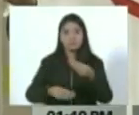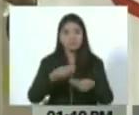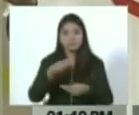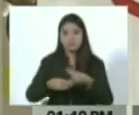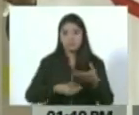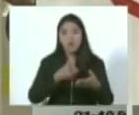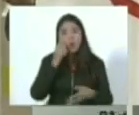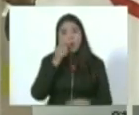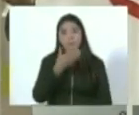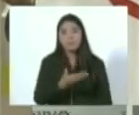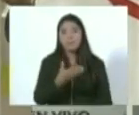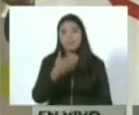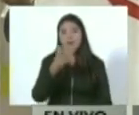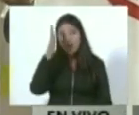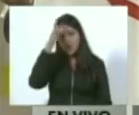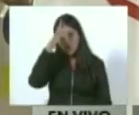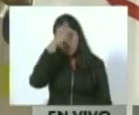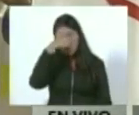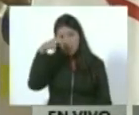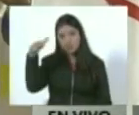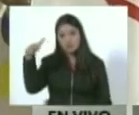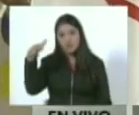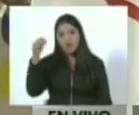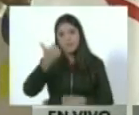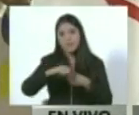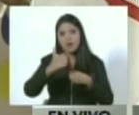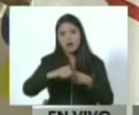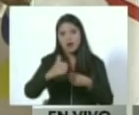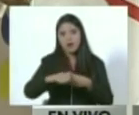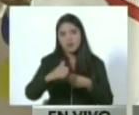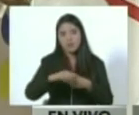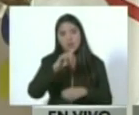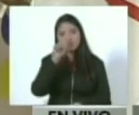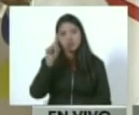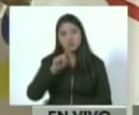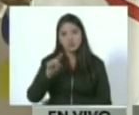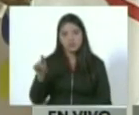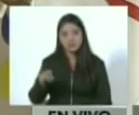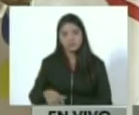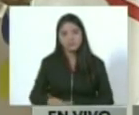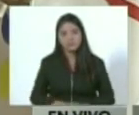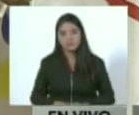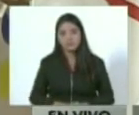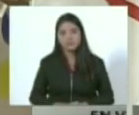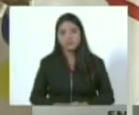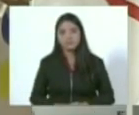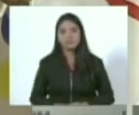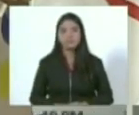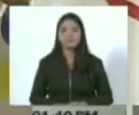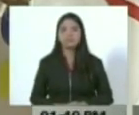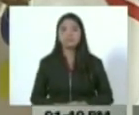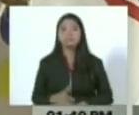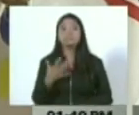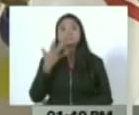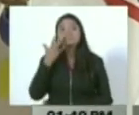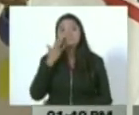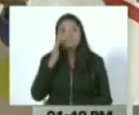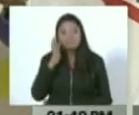del señor Manuel Rosales en Maracaibo, estado Zulia. Y